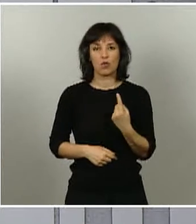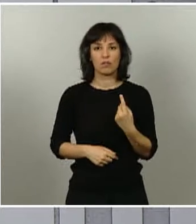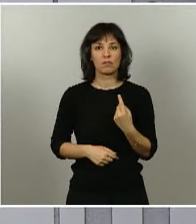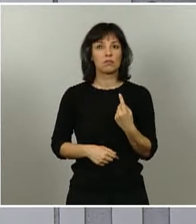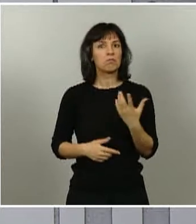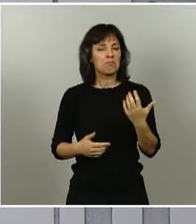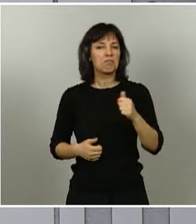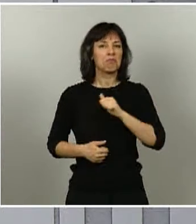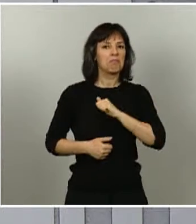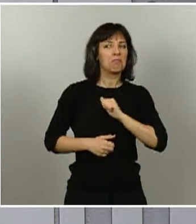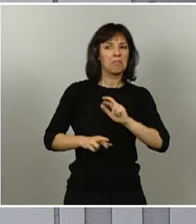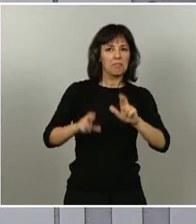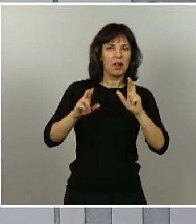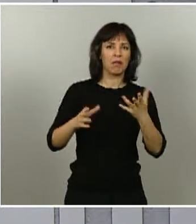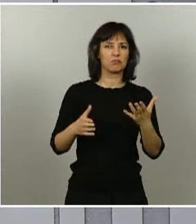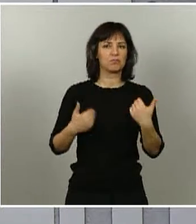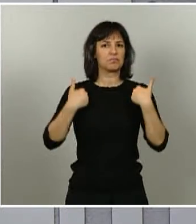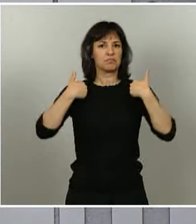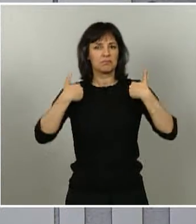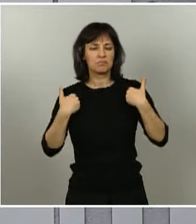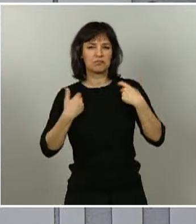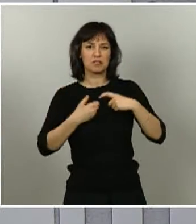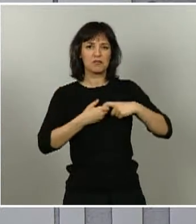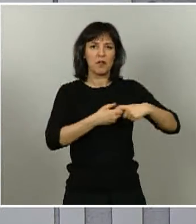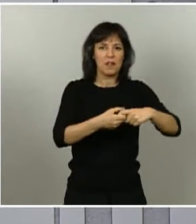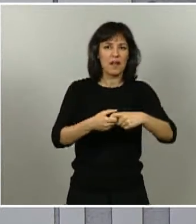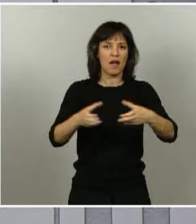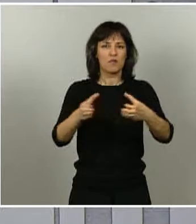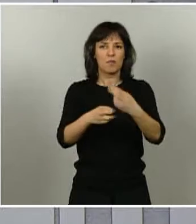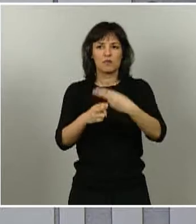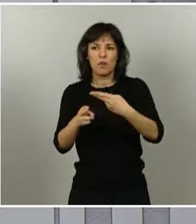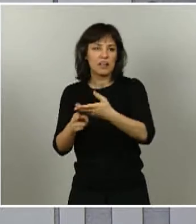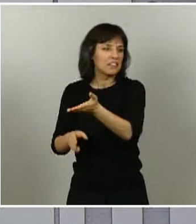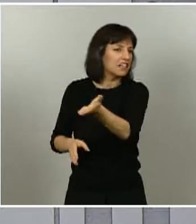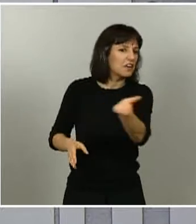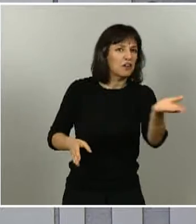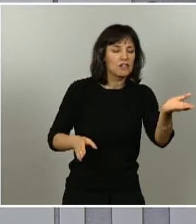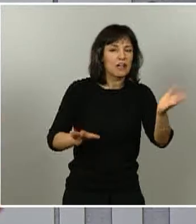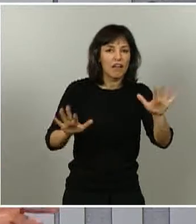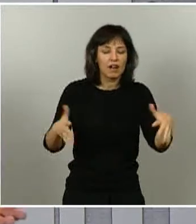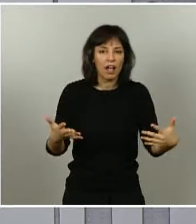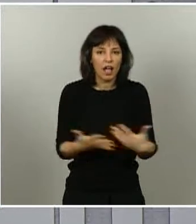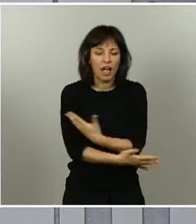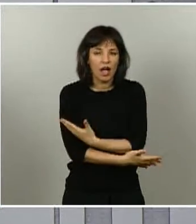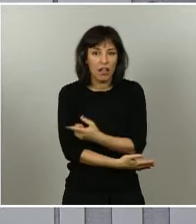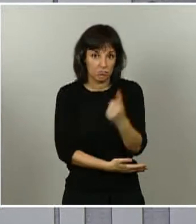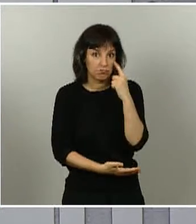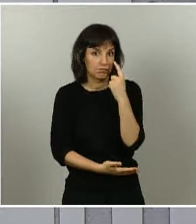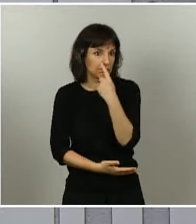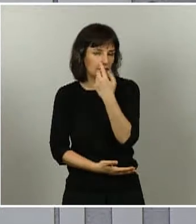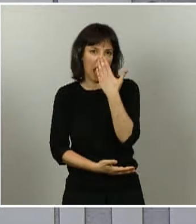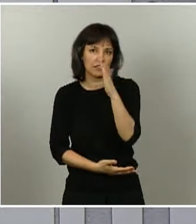solidaridad, la responsabilidad del resto de formaciones políticas. Han visto ustedes cuál ha sido la actitud y cuál ha